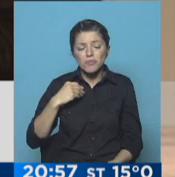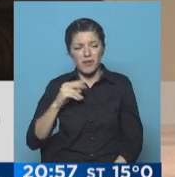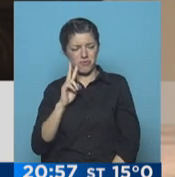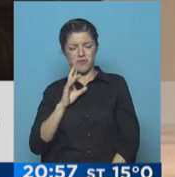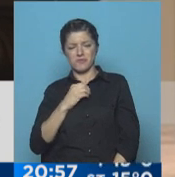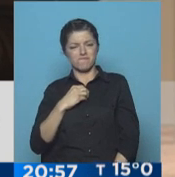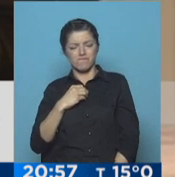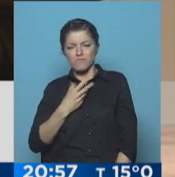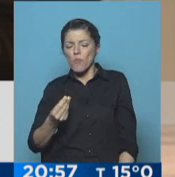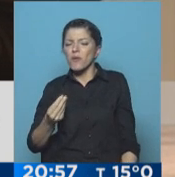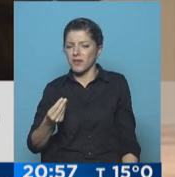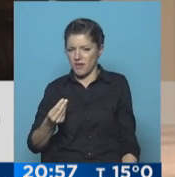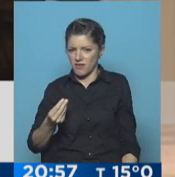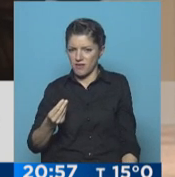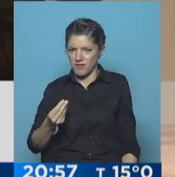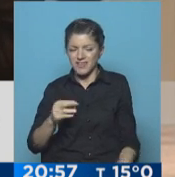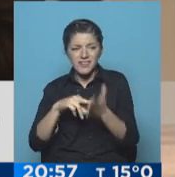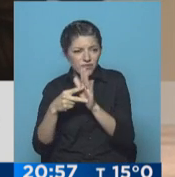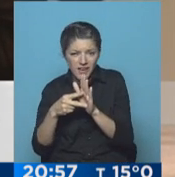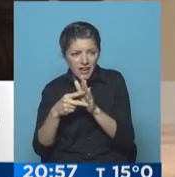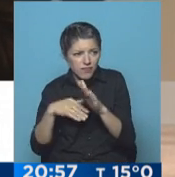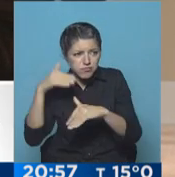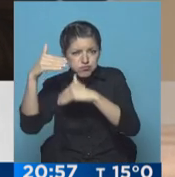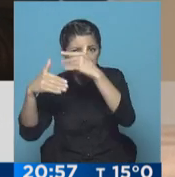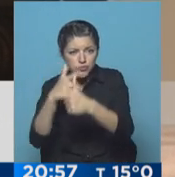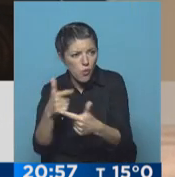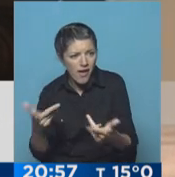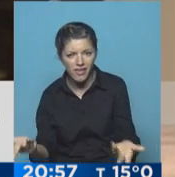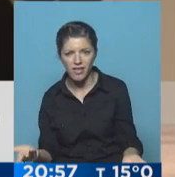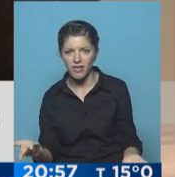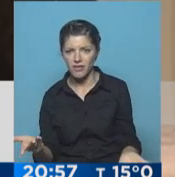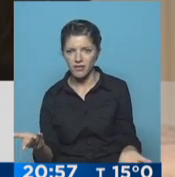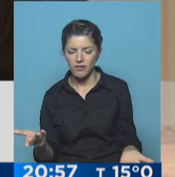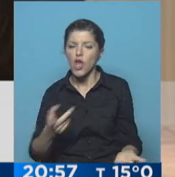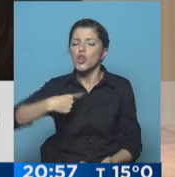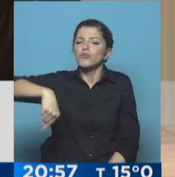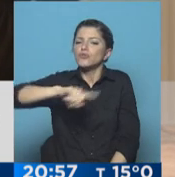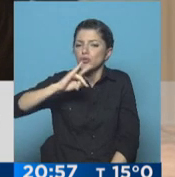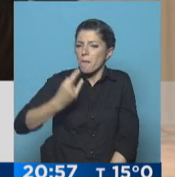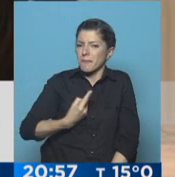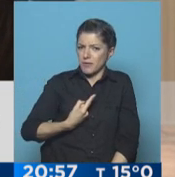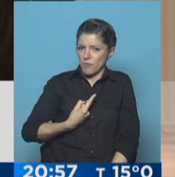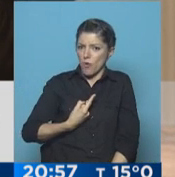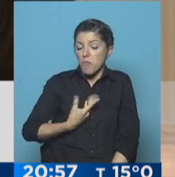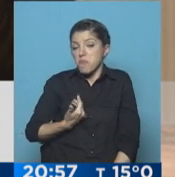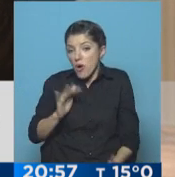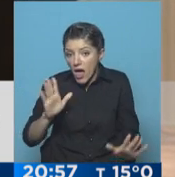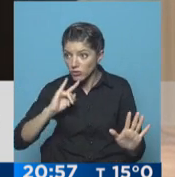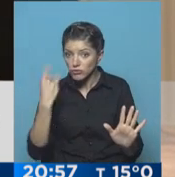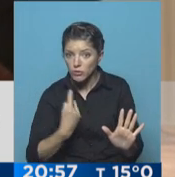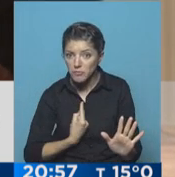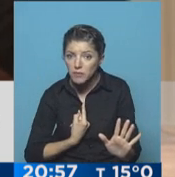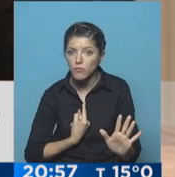porque quiere decir que no hemos crecido lo suficiente y no hemos sido nosotros mismos inclusive, tal vez,